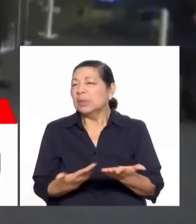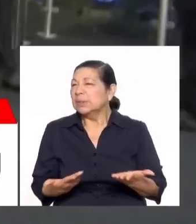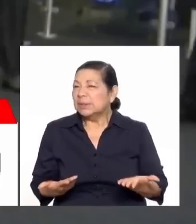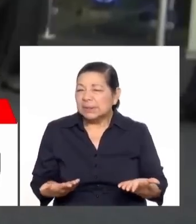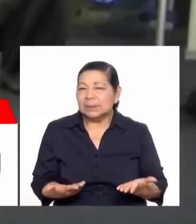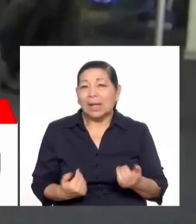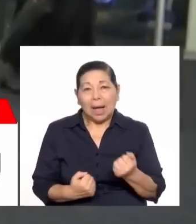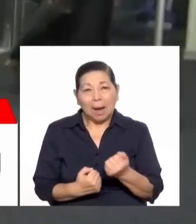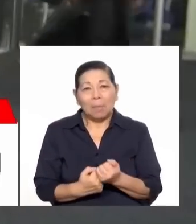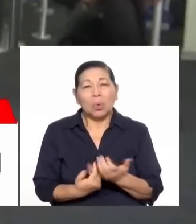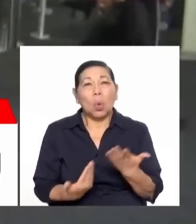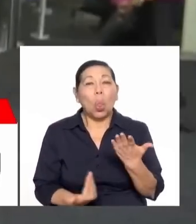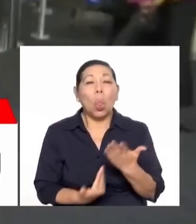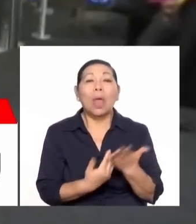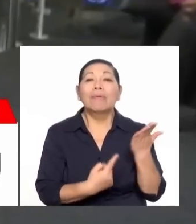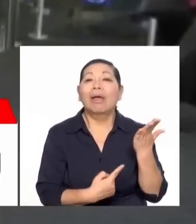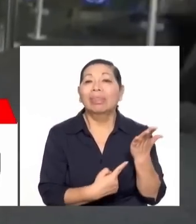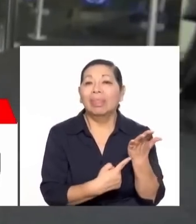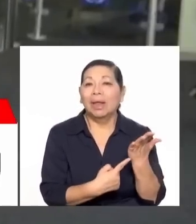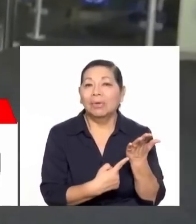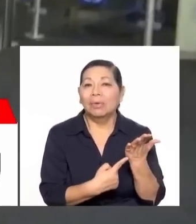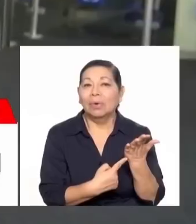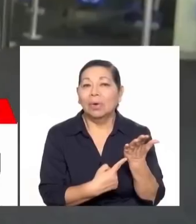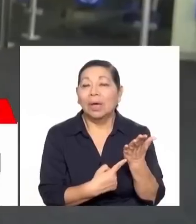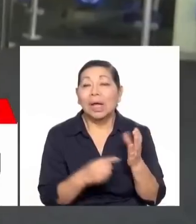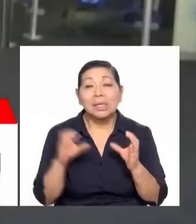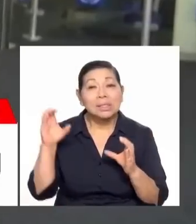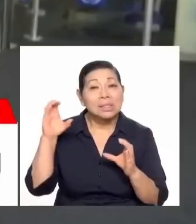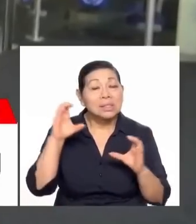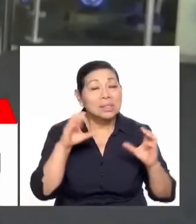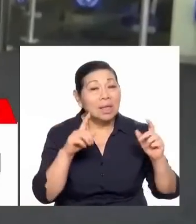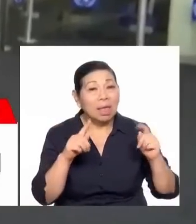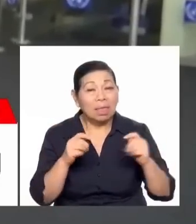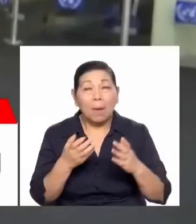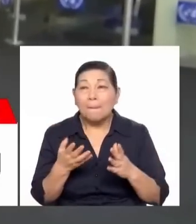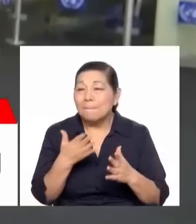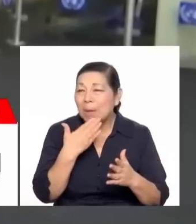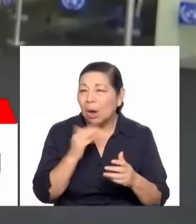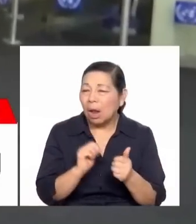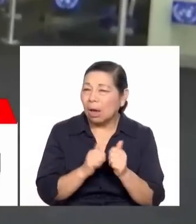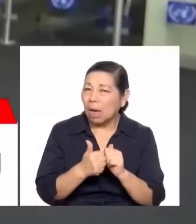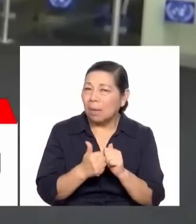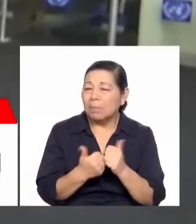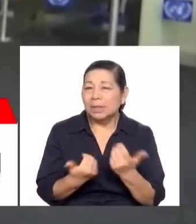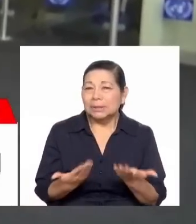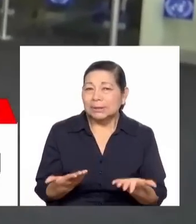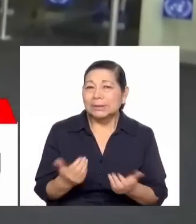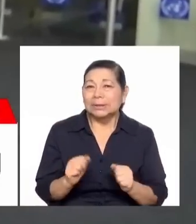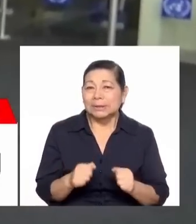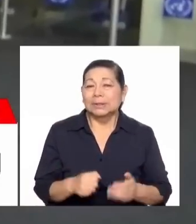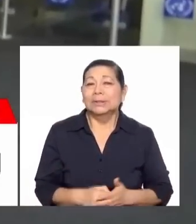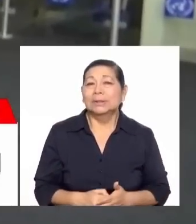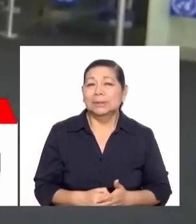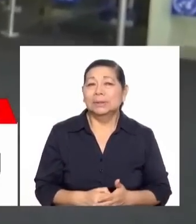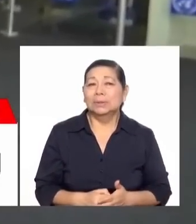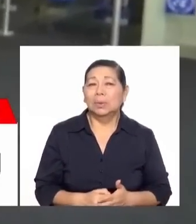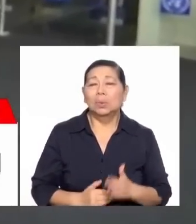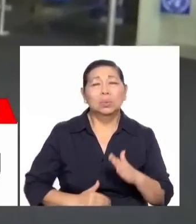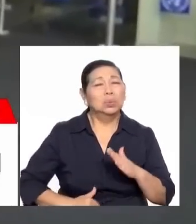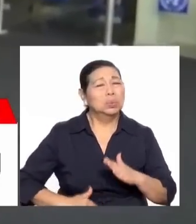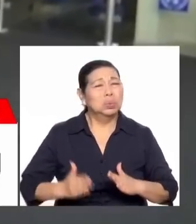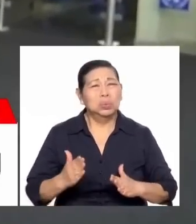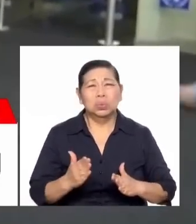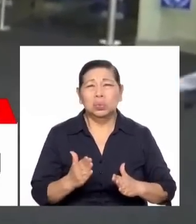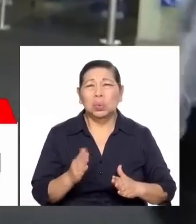todo apoyo tecnológico, apoyo científico, para poder ir recuperando aquellas zonas que están